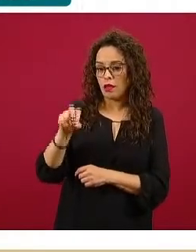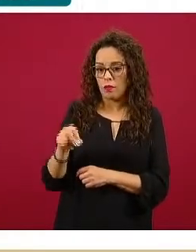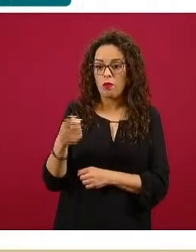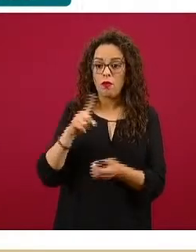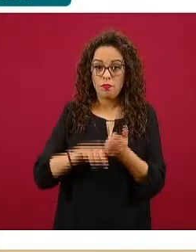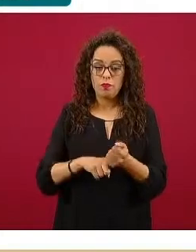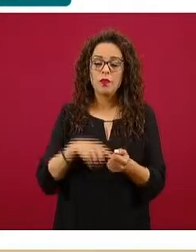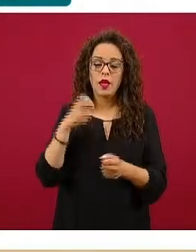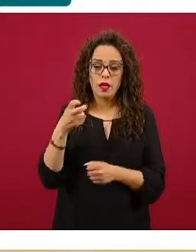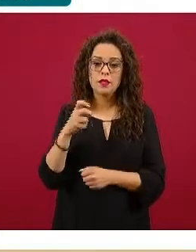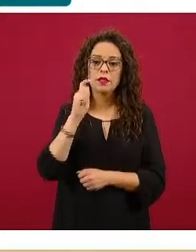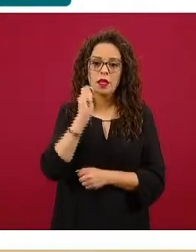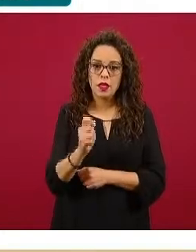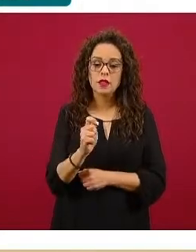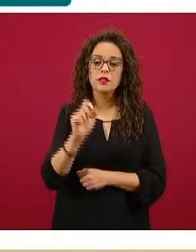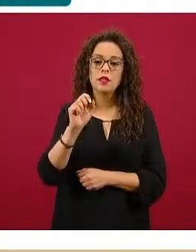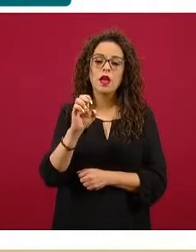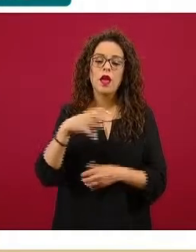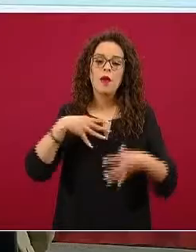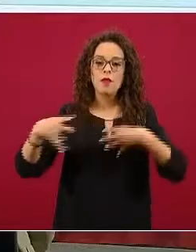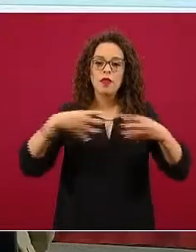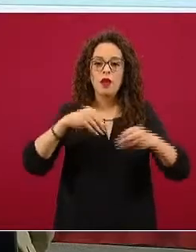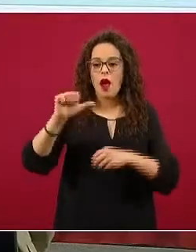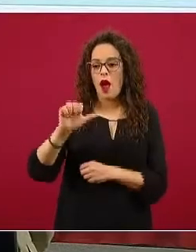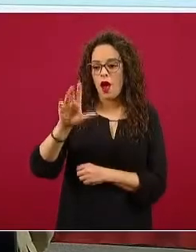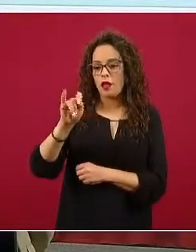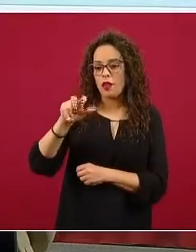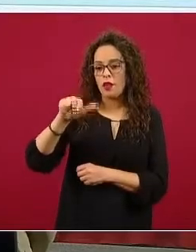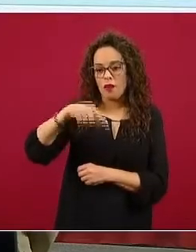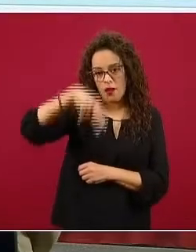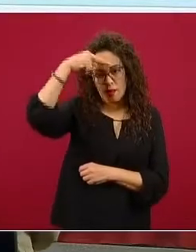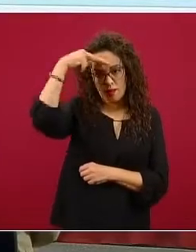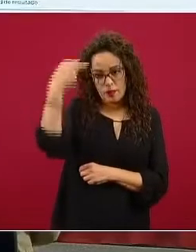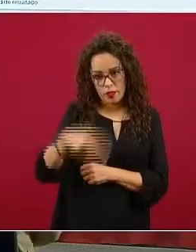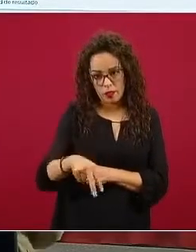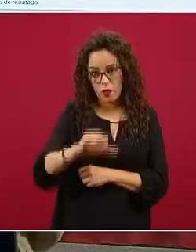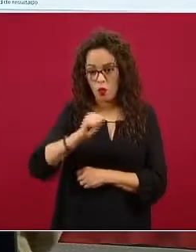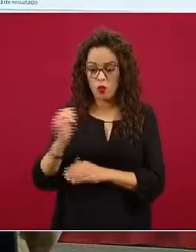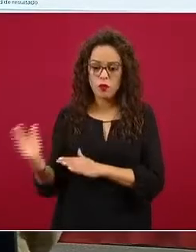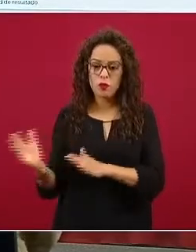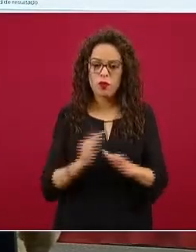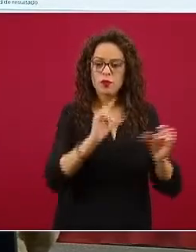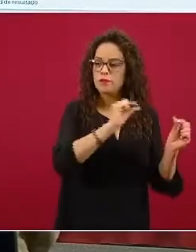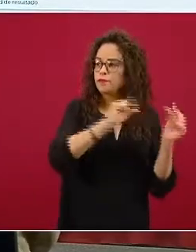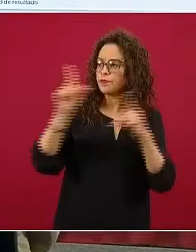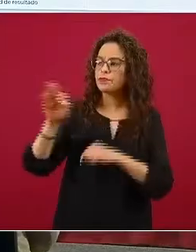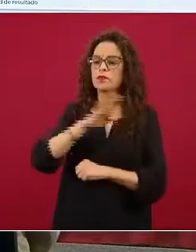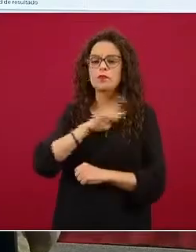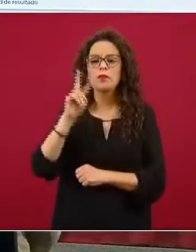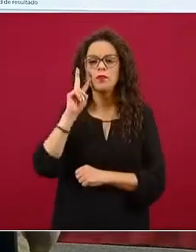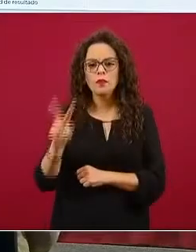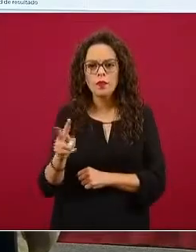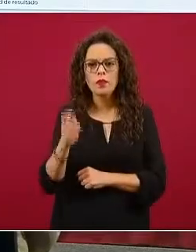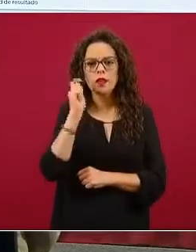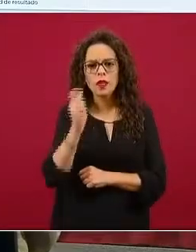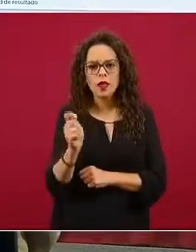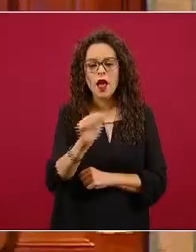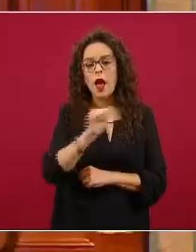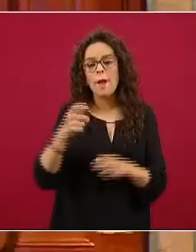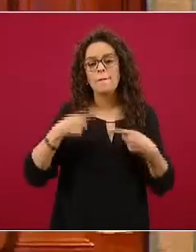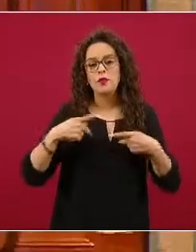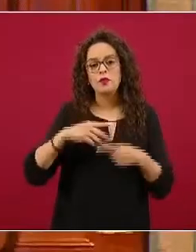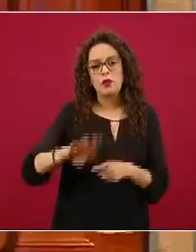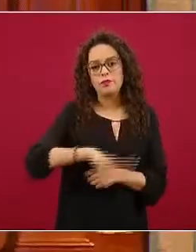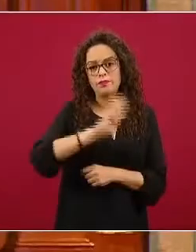epidemia activa en el país. En la siguiente diapositiva vemos el comportamiento de la mortalidad para el día de